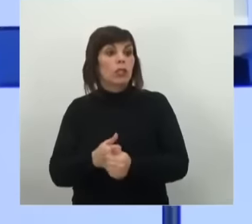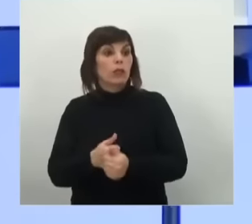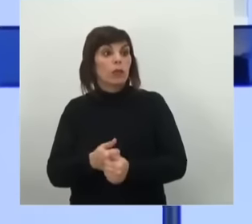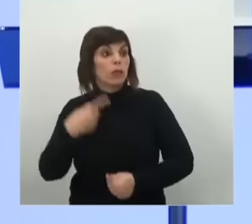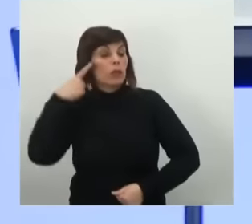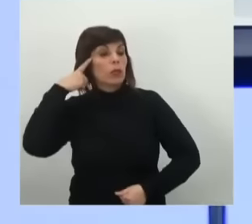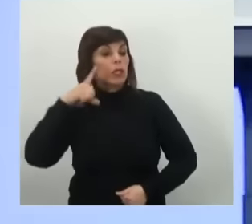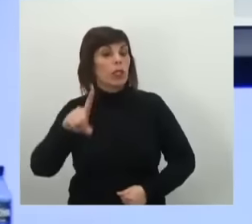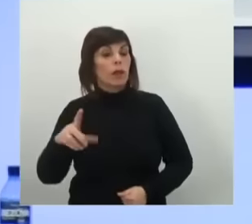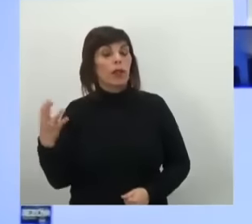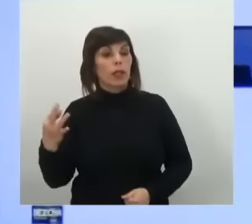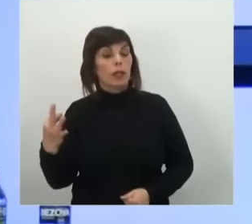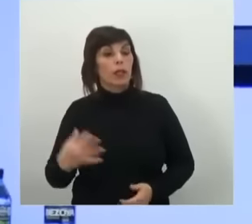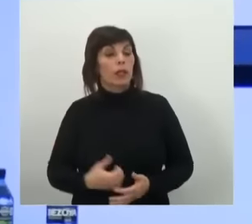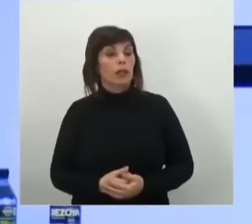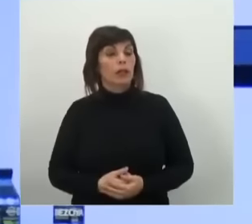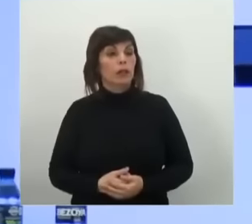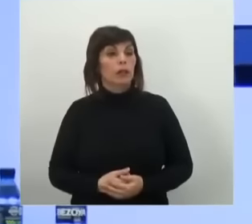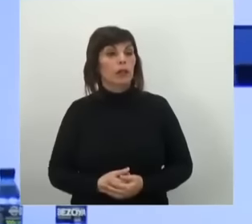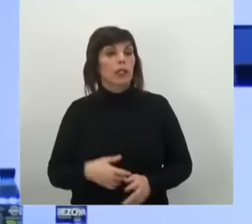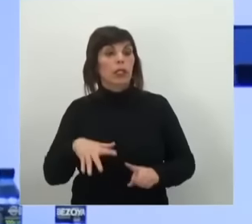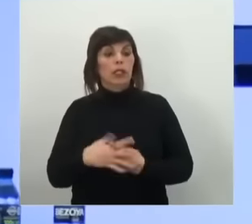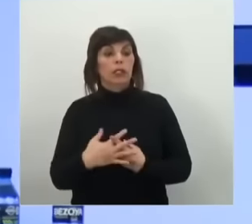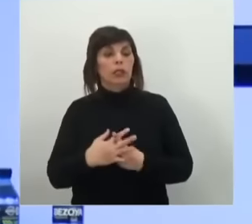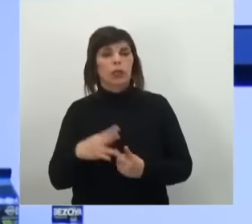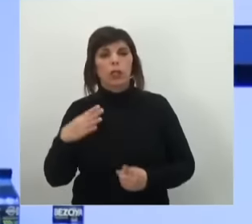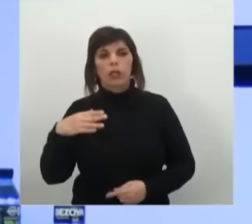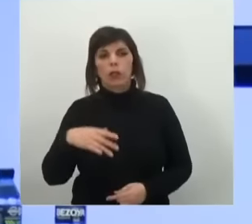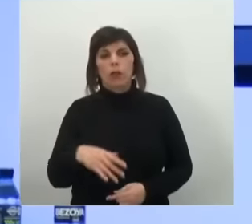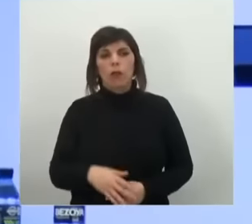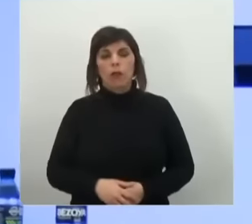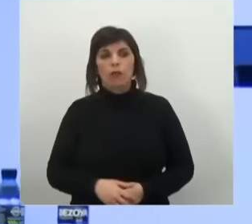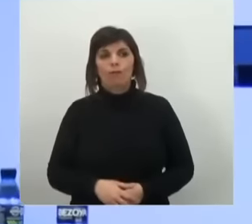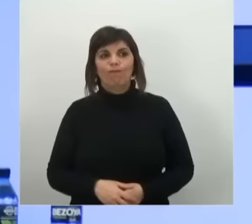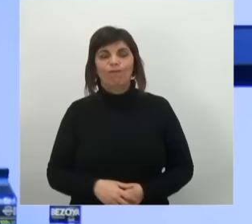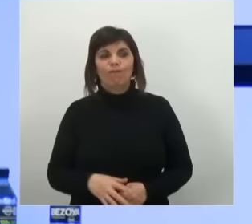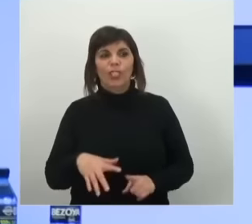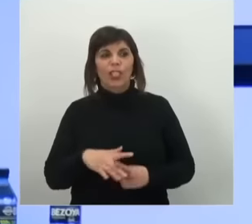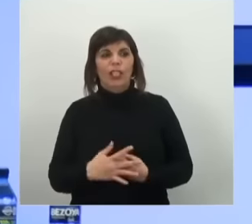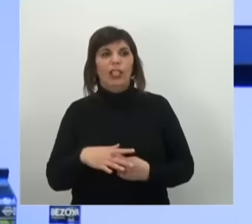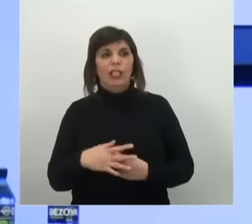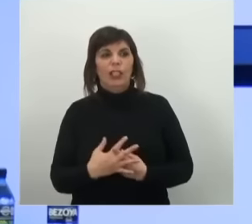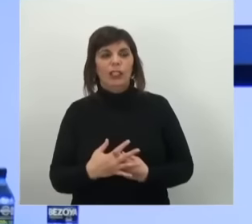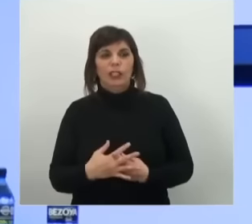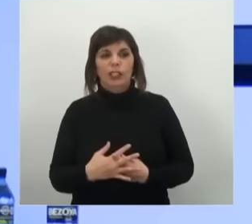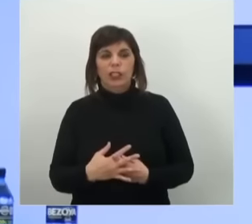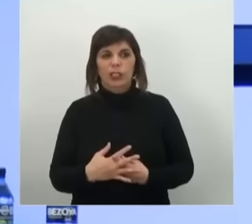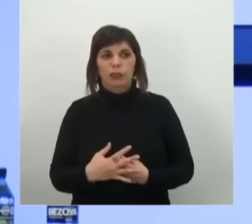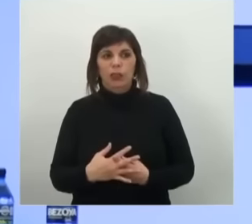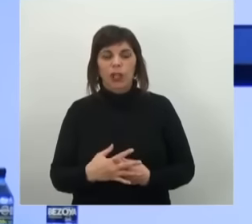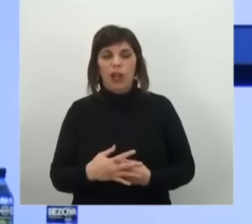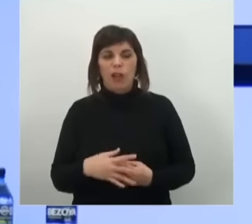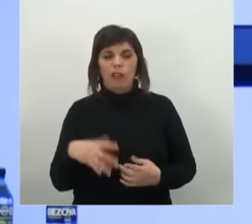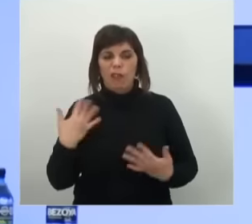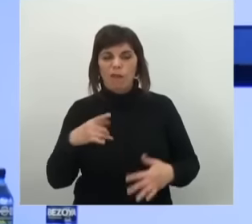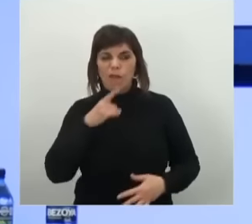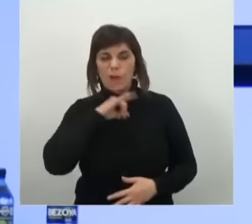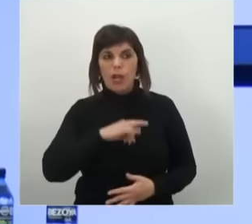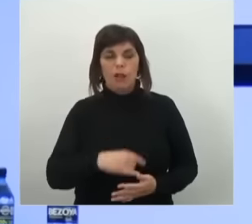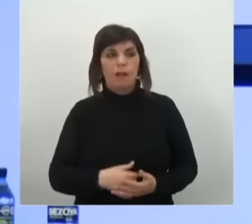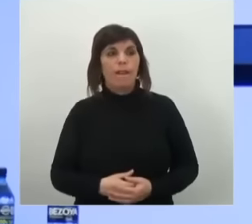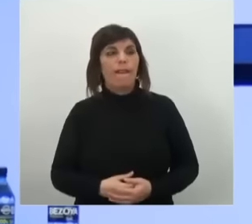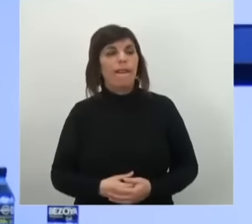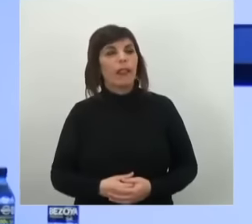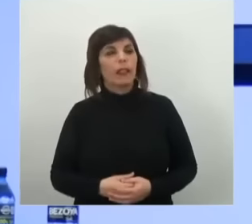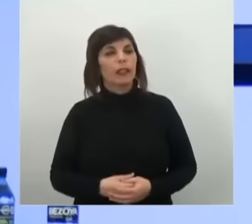que la situación se iba a poner fea porque estaban entrando en el ojo de la tormenta